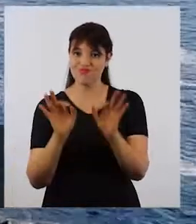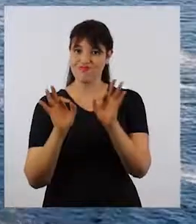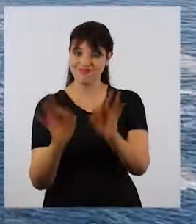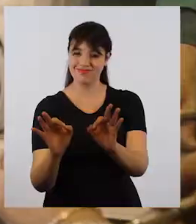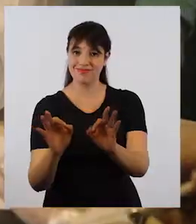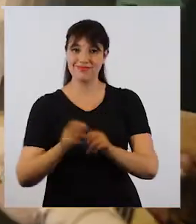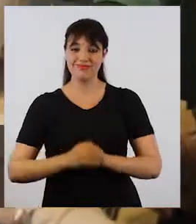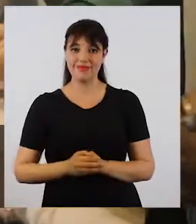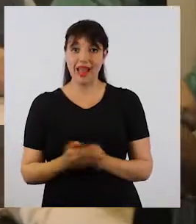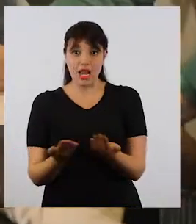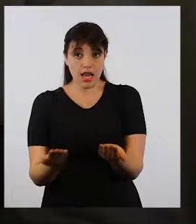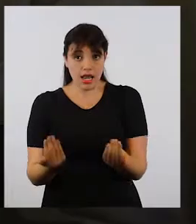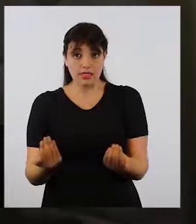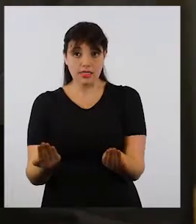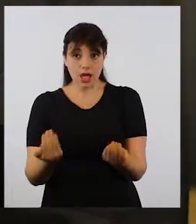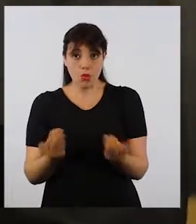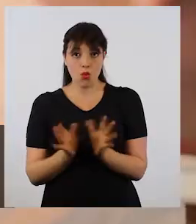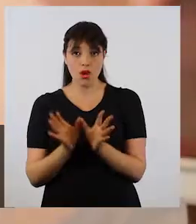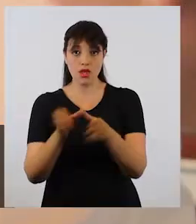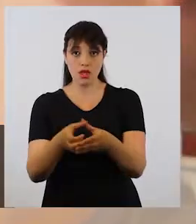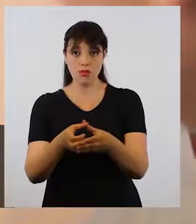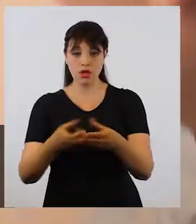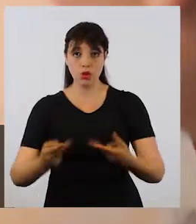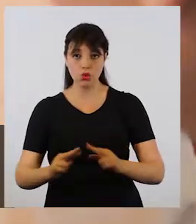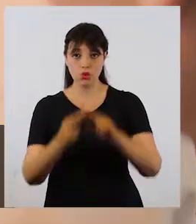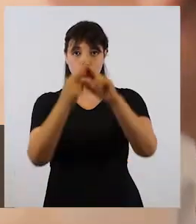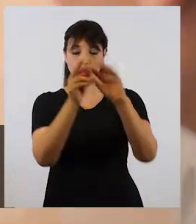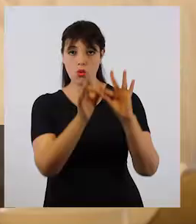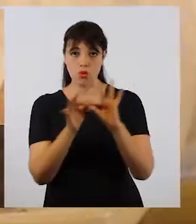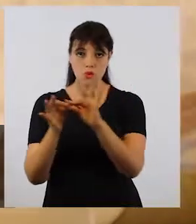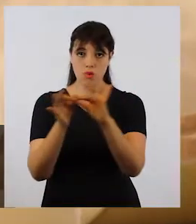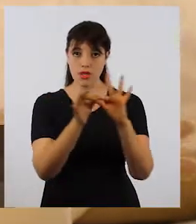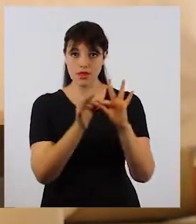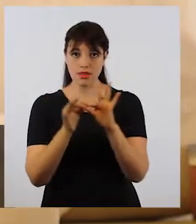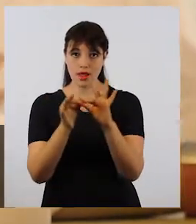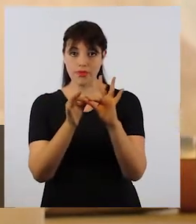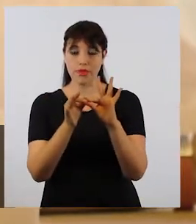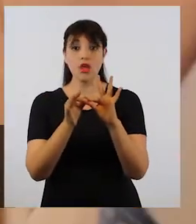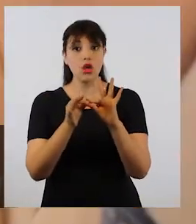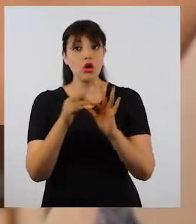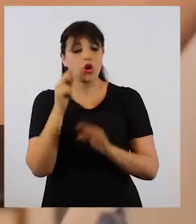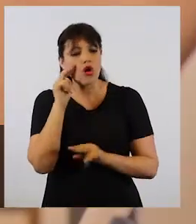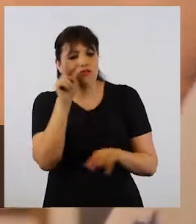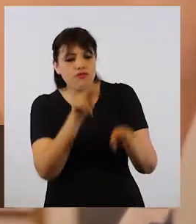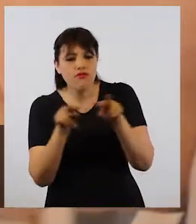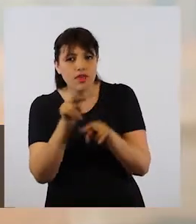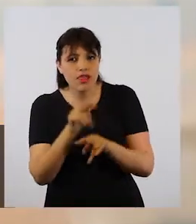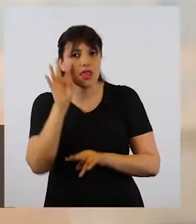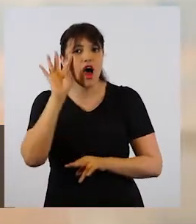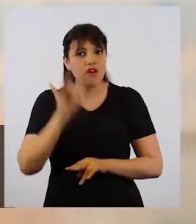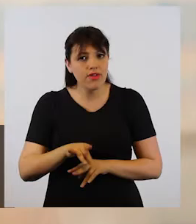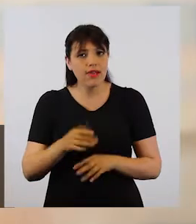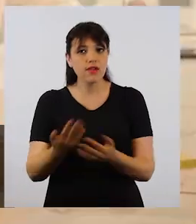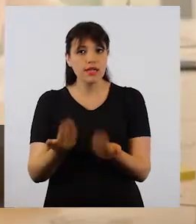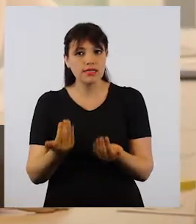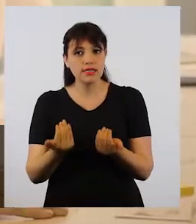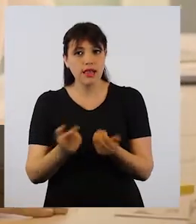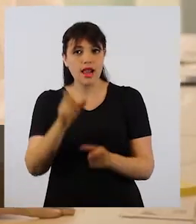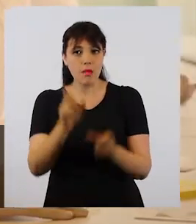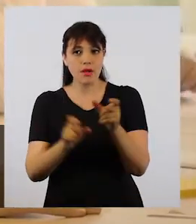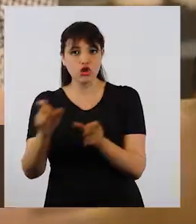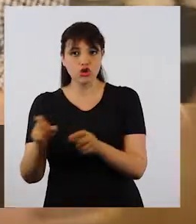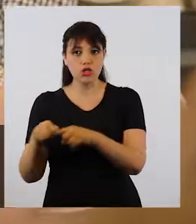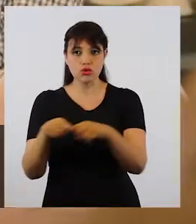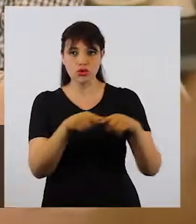correcto necesitamos un equipo que construya con unidad con un diagnóstico claro de las necesidades de la sociedad